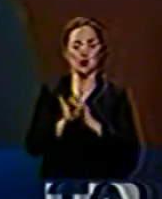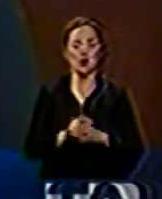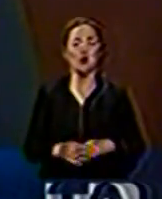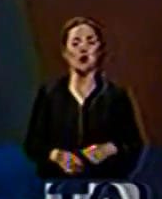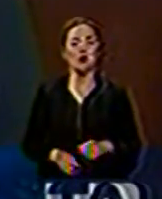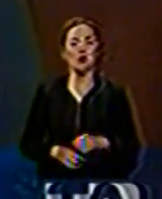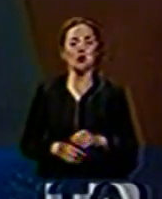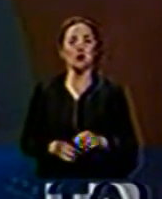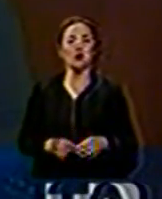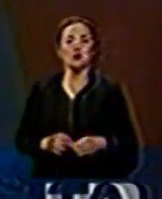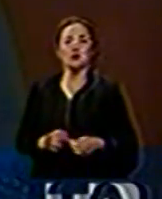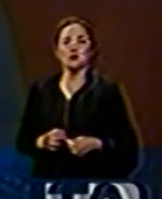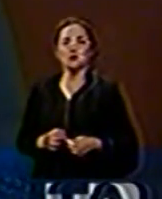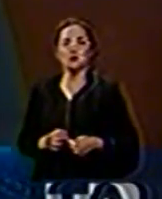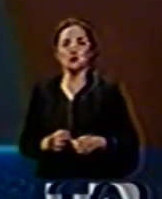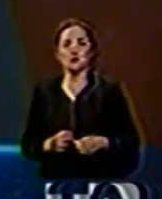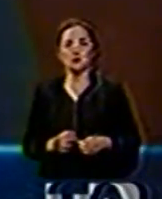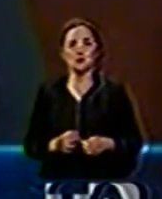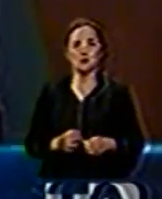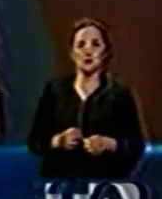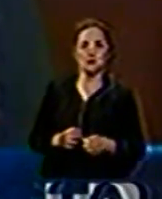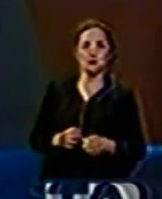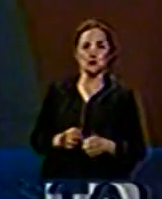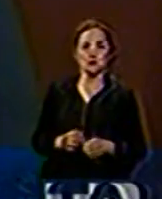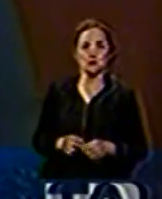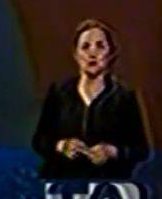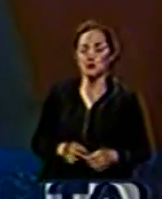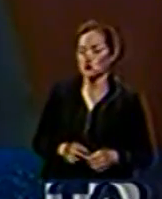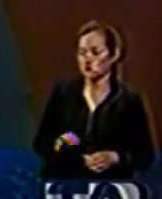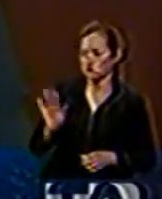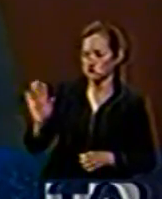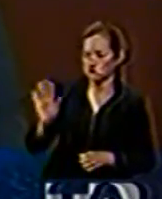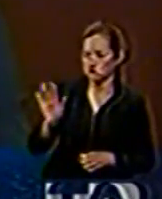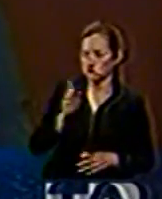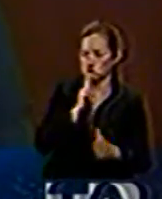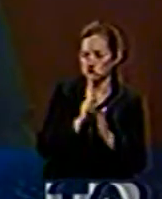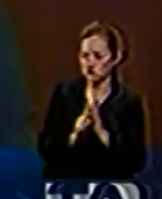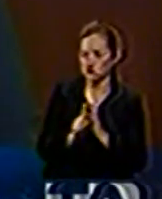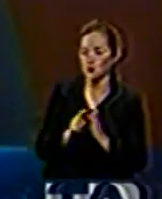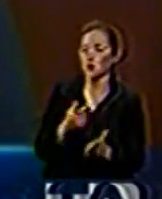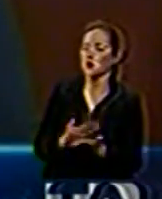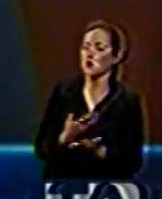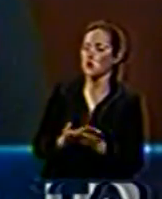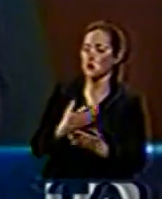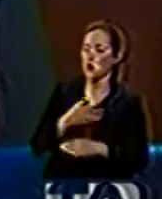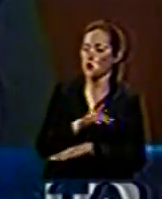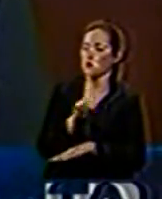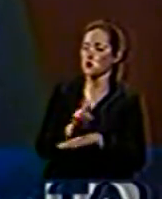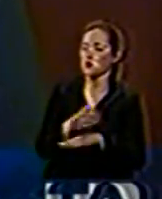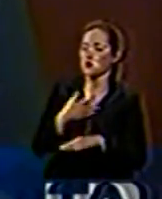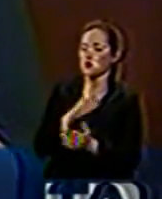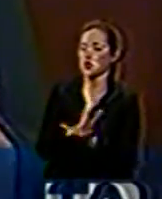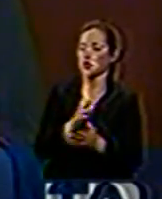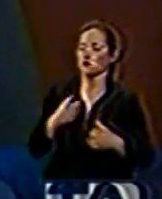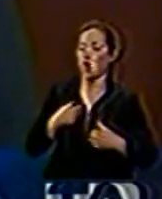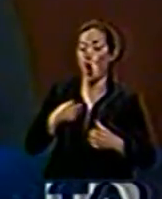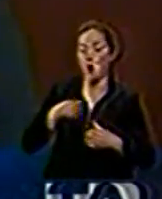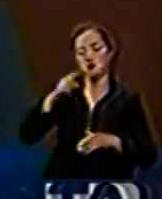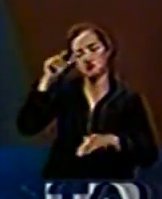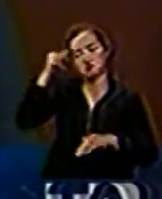reiterada, amenazó con forjar esta denuncia si no cedíamos a la exigencia de cargos,